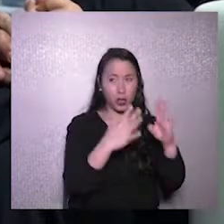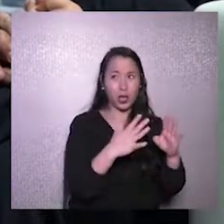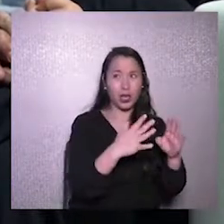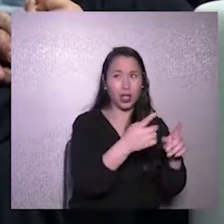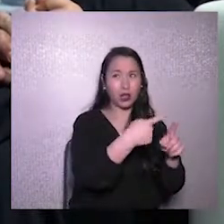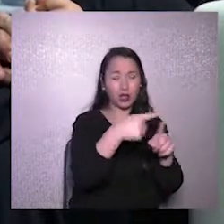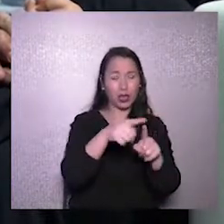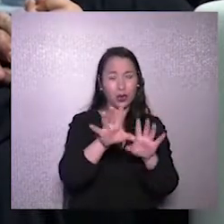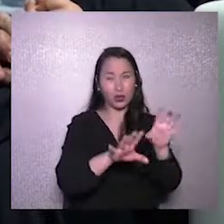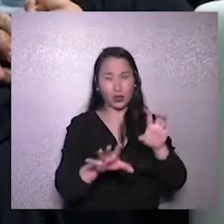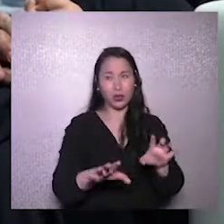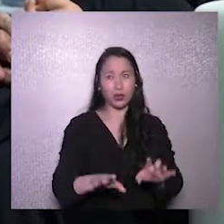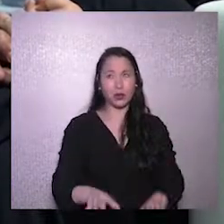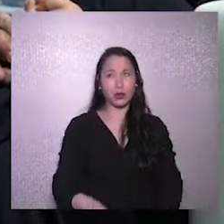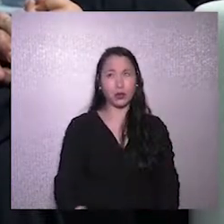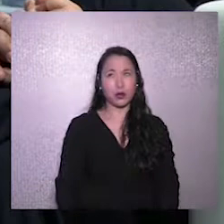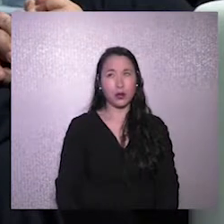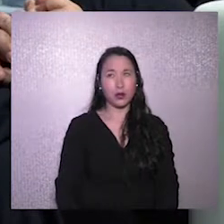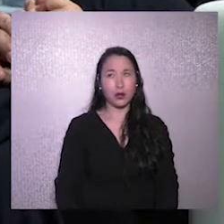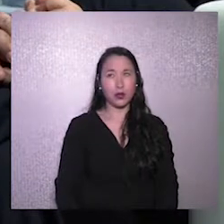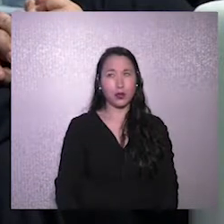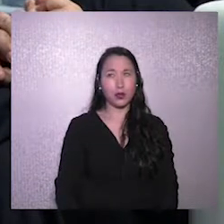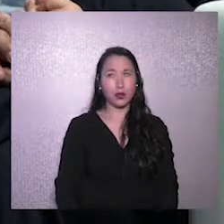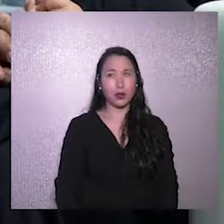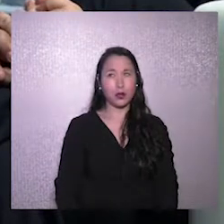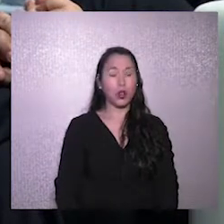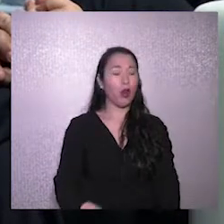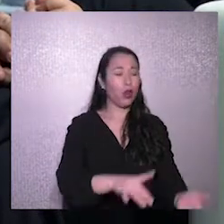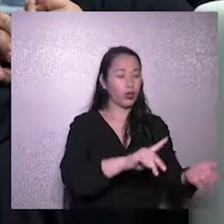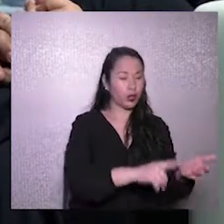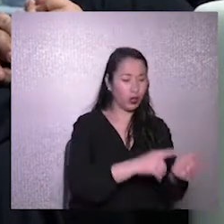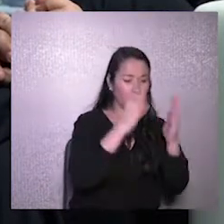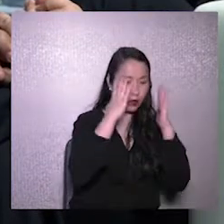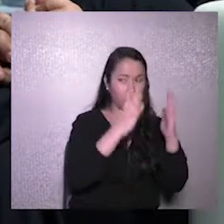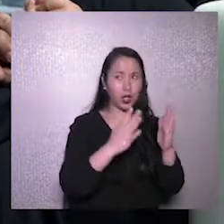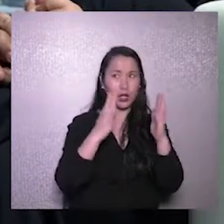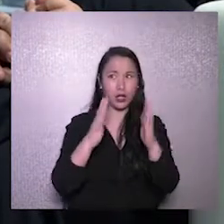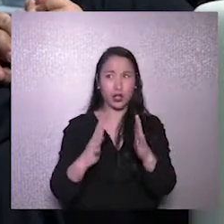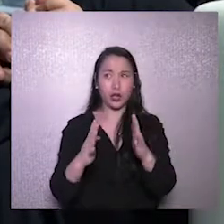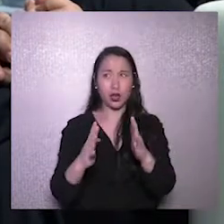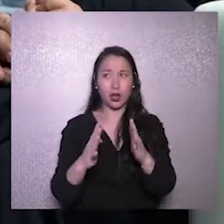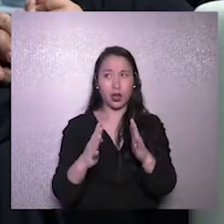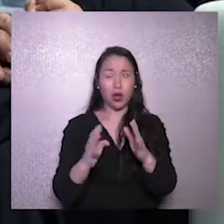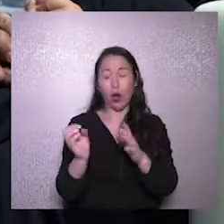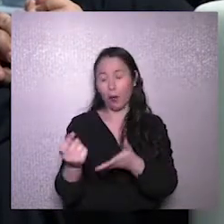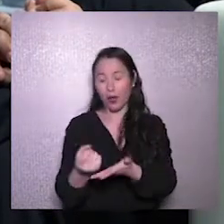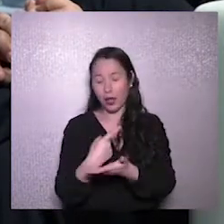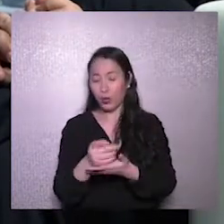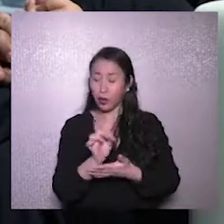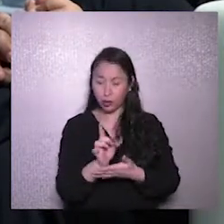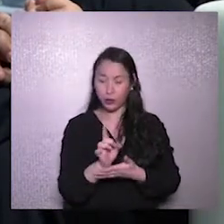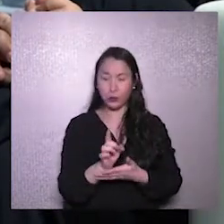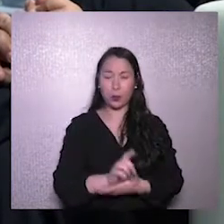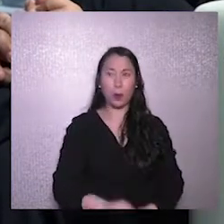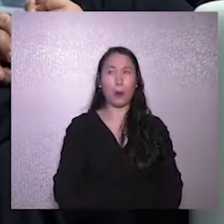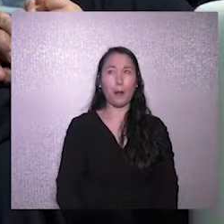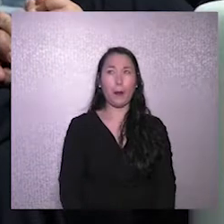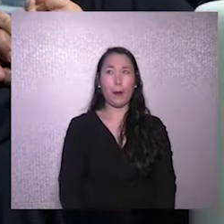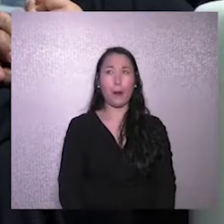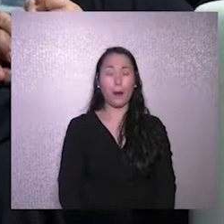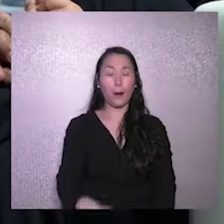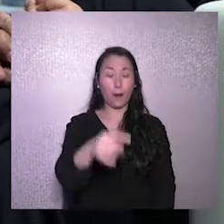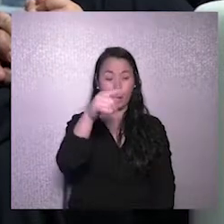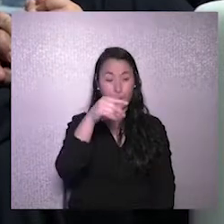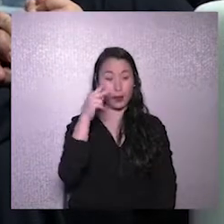lo prioritario, o no en tecnología porque está el problema en los medicamentos, no. En